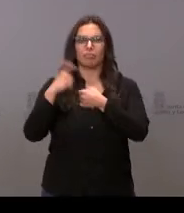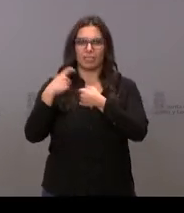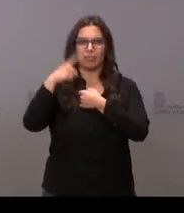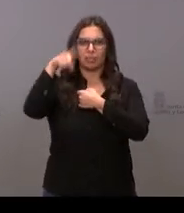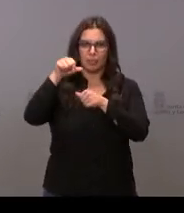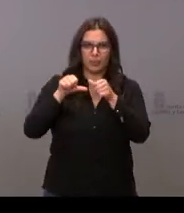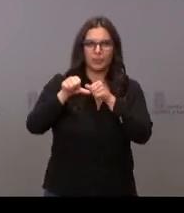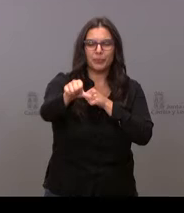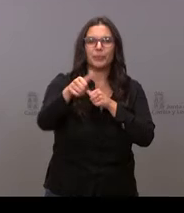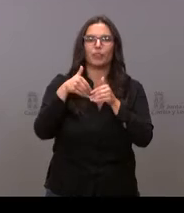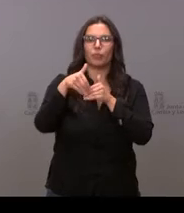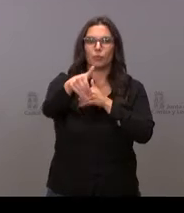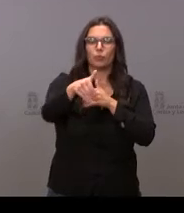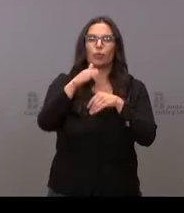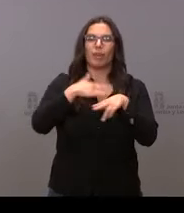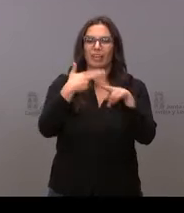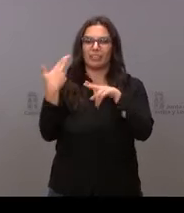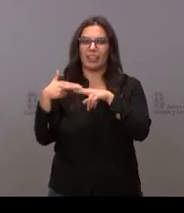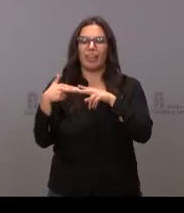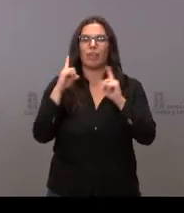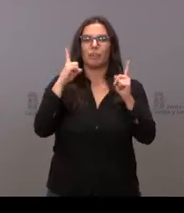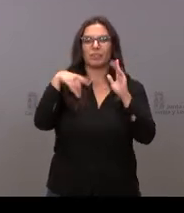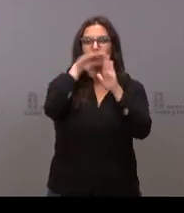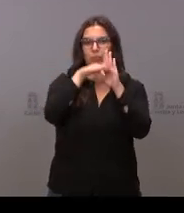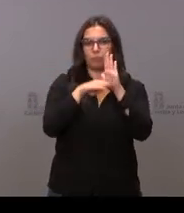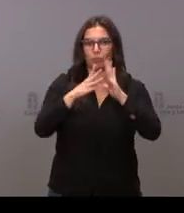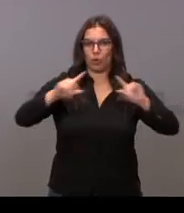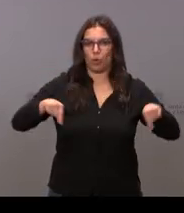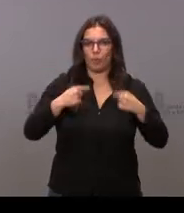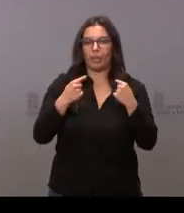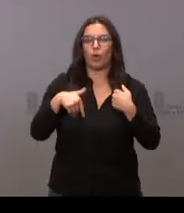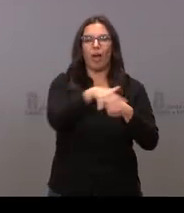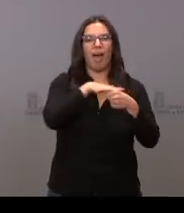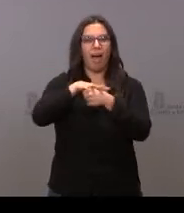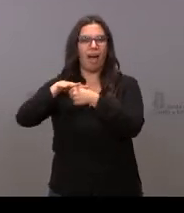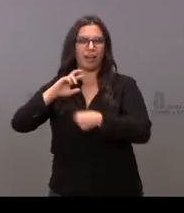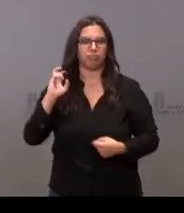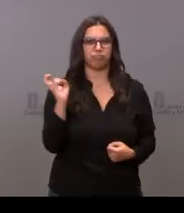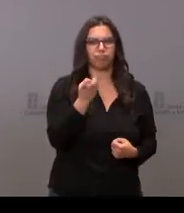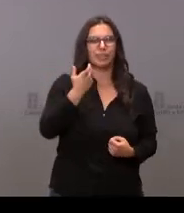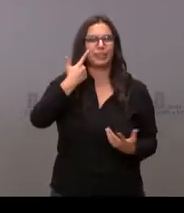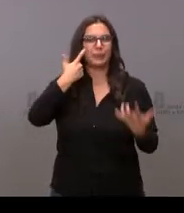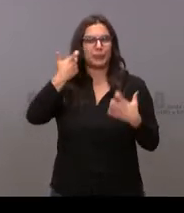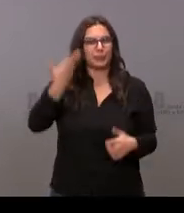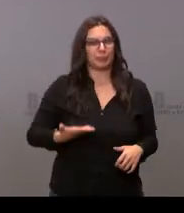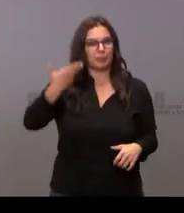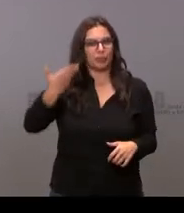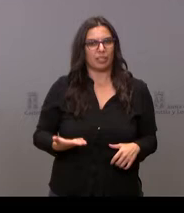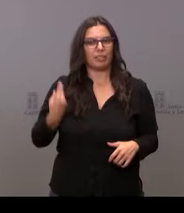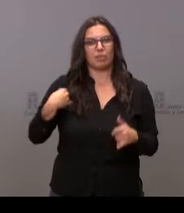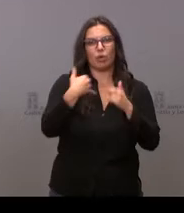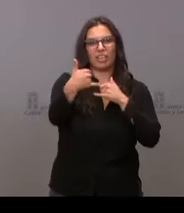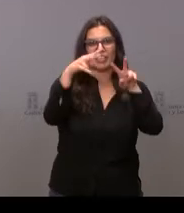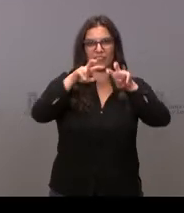en el futuro de las actividades previstas en el convenio en áreas muy representativas de las líneas de